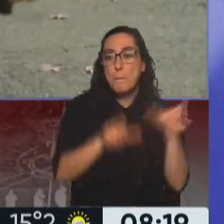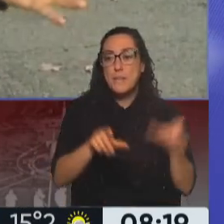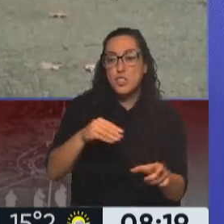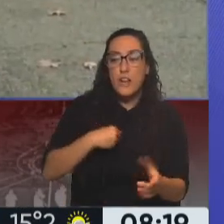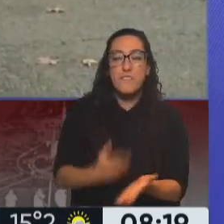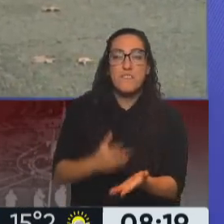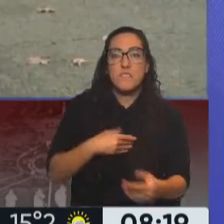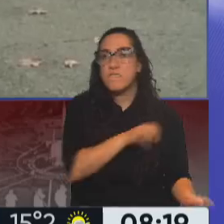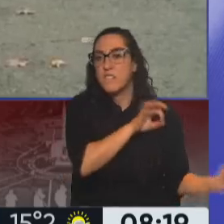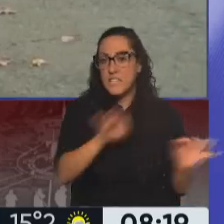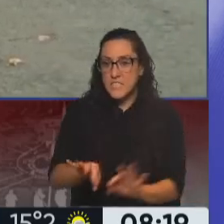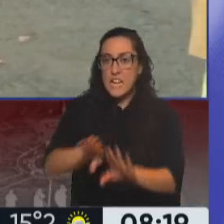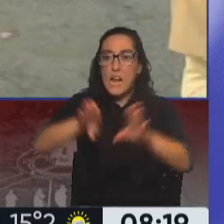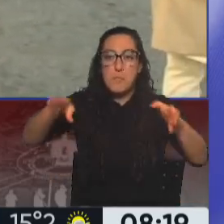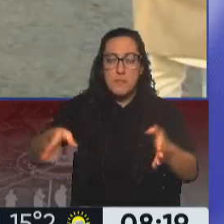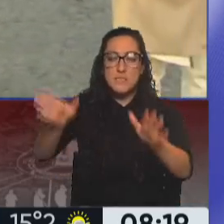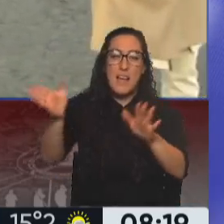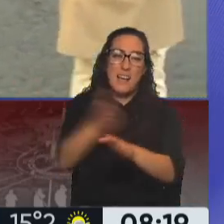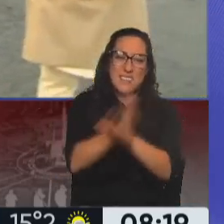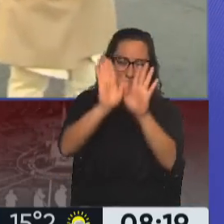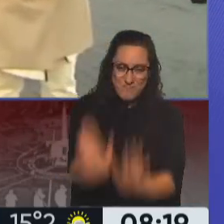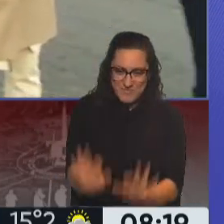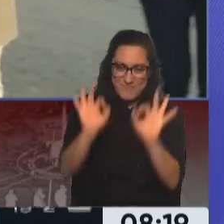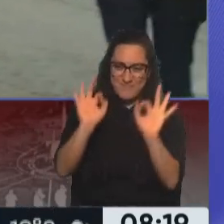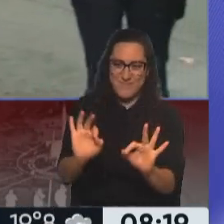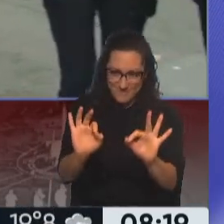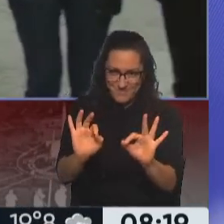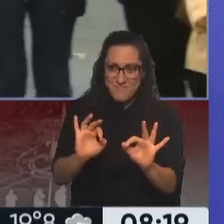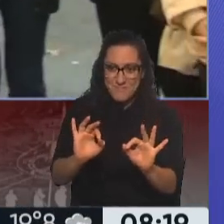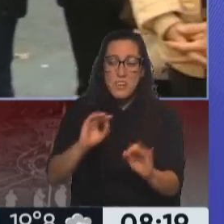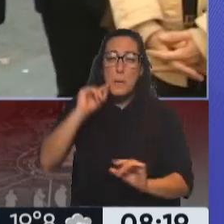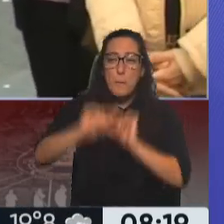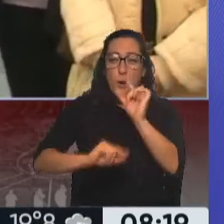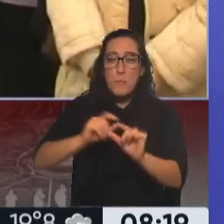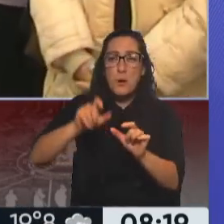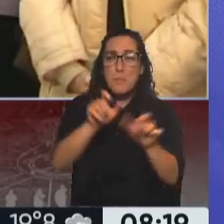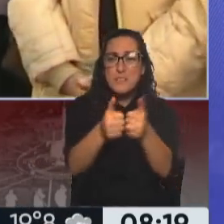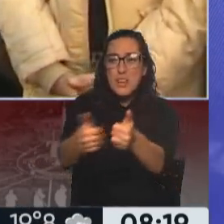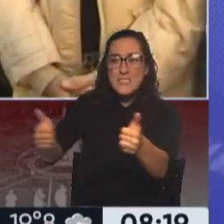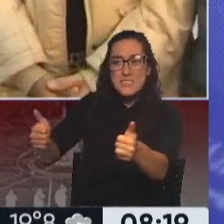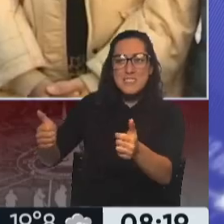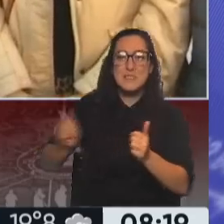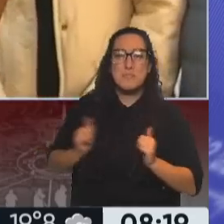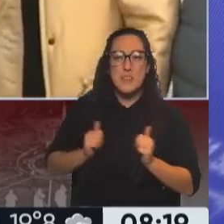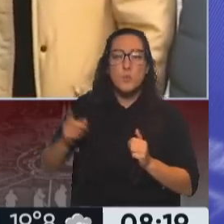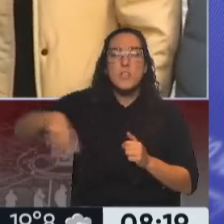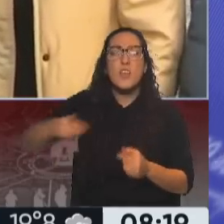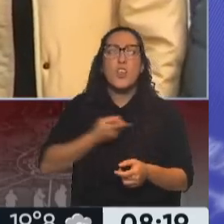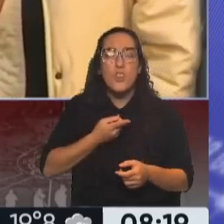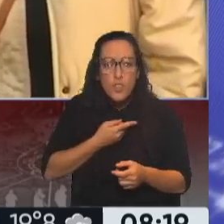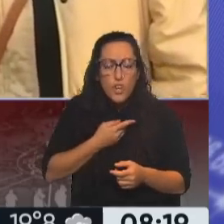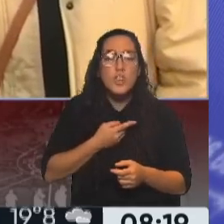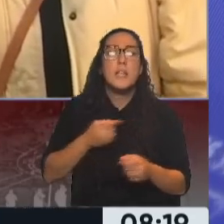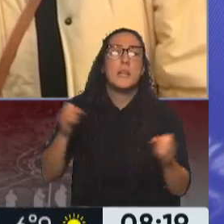todo preparado, el altar está preparado y me voy acercando despacito, que acá me están esperando. ¿De dónde vienen? De la parroquia Santuario